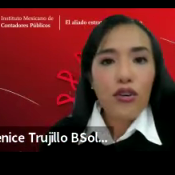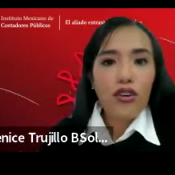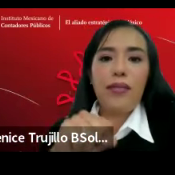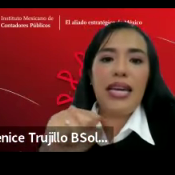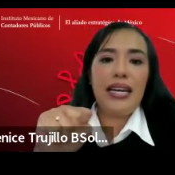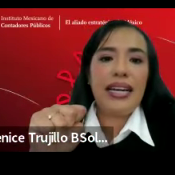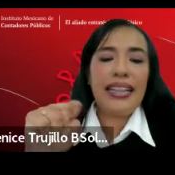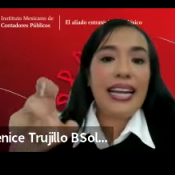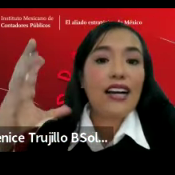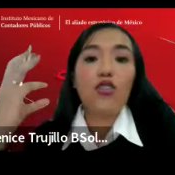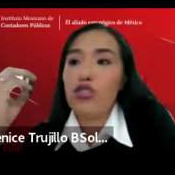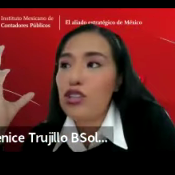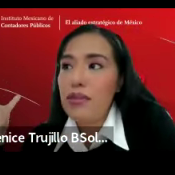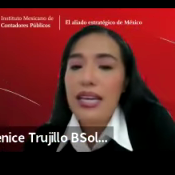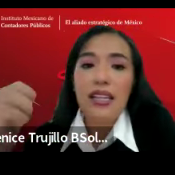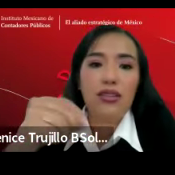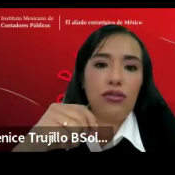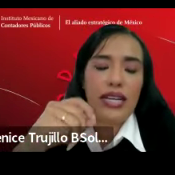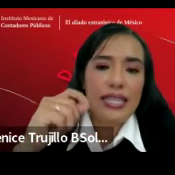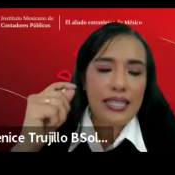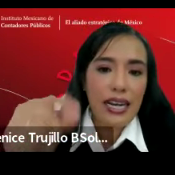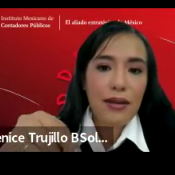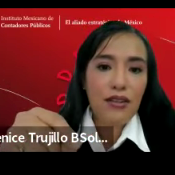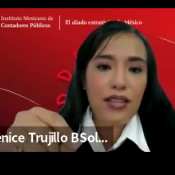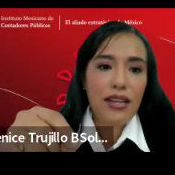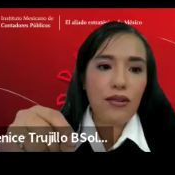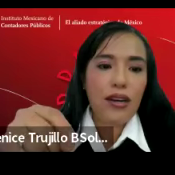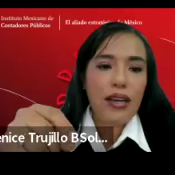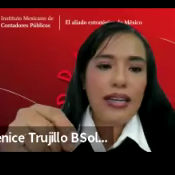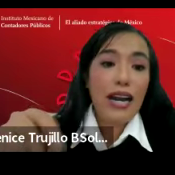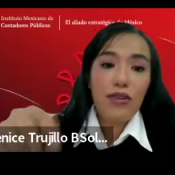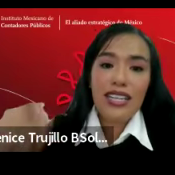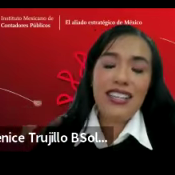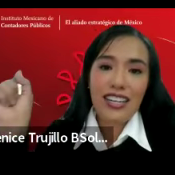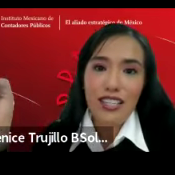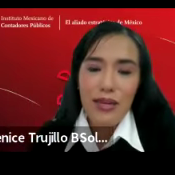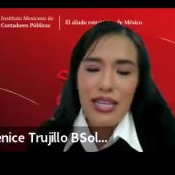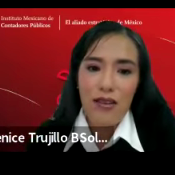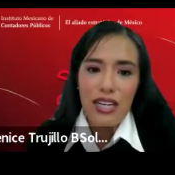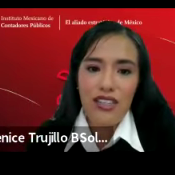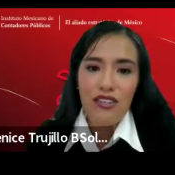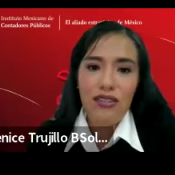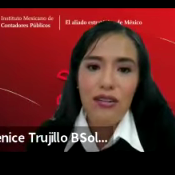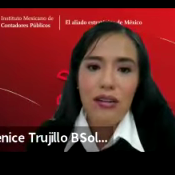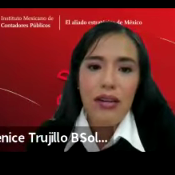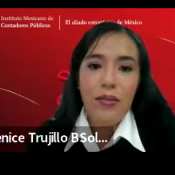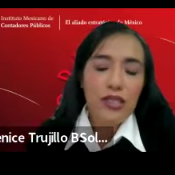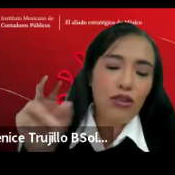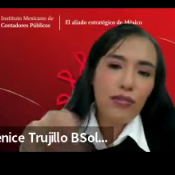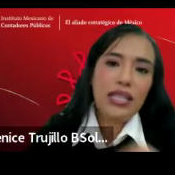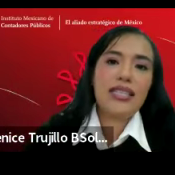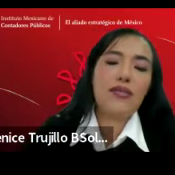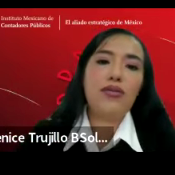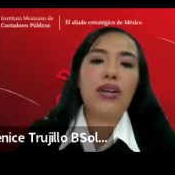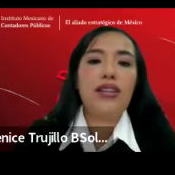que no informe, que tenga conocimientos de que se está lavando dinero y aún así recibe la donación,